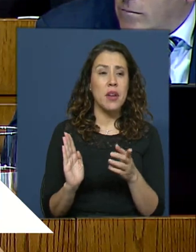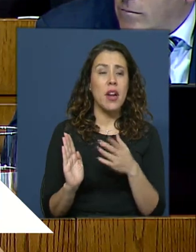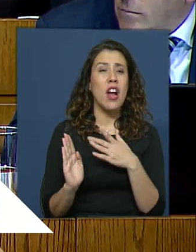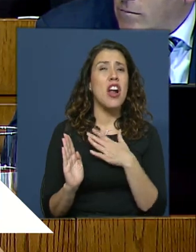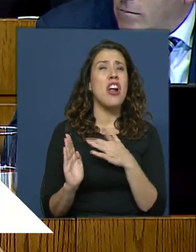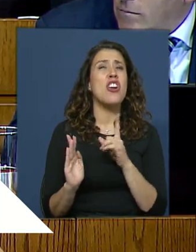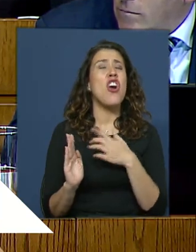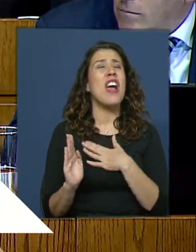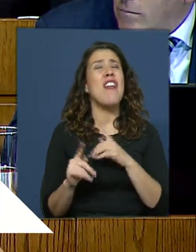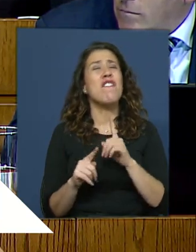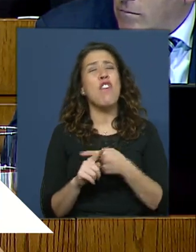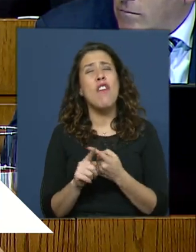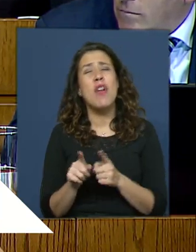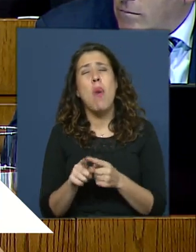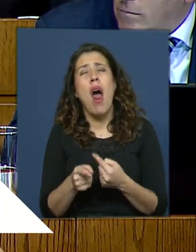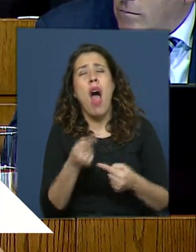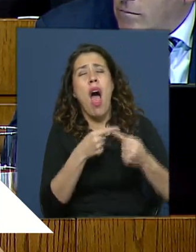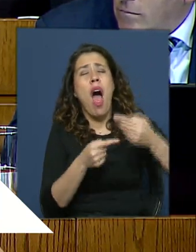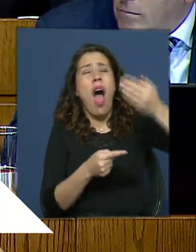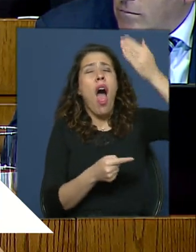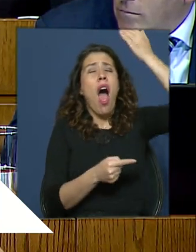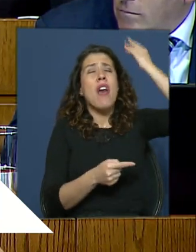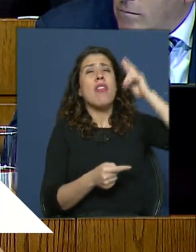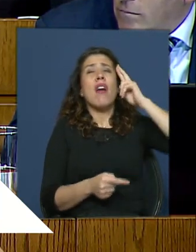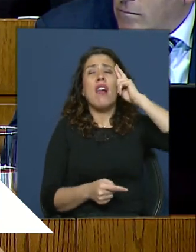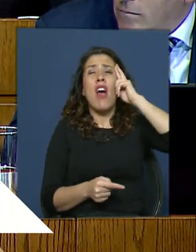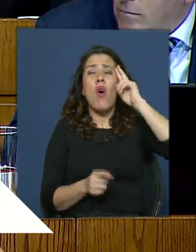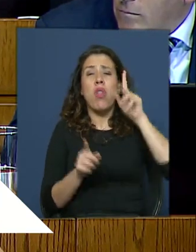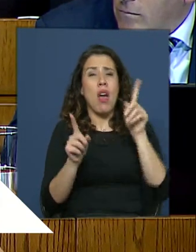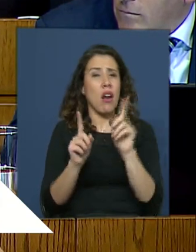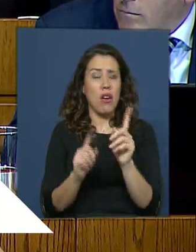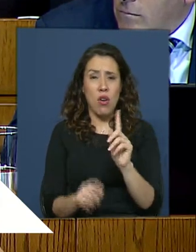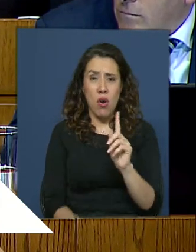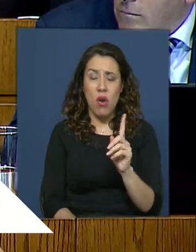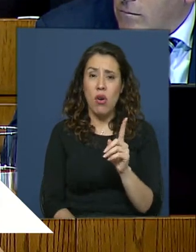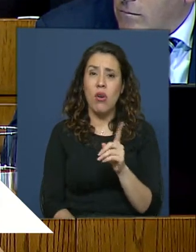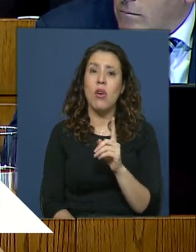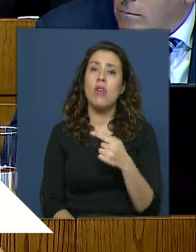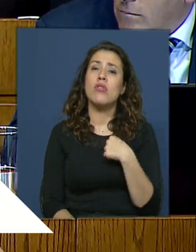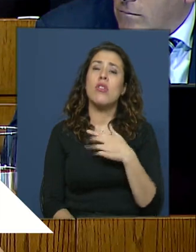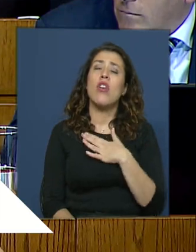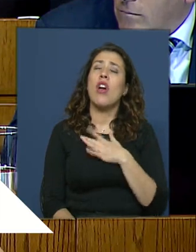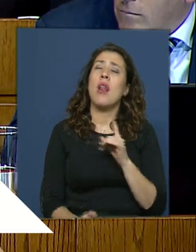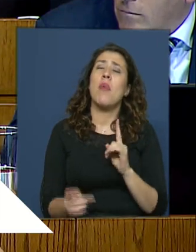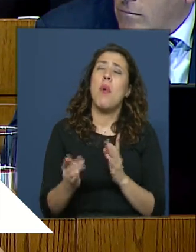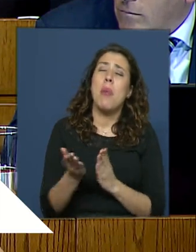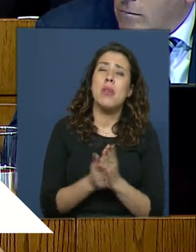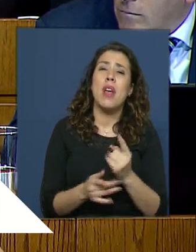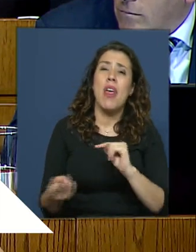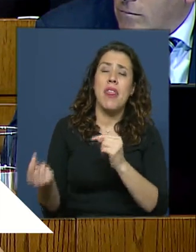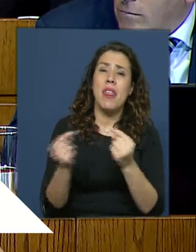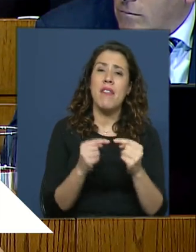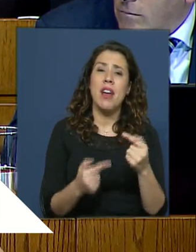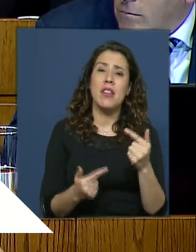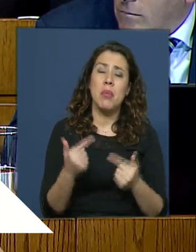reabrir heridas ni volver a un pasado que queremos olvidar, ni tampoco recurrir a un debate político ya tenido o mantenido a